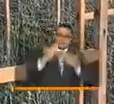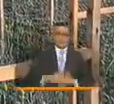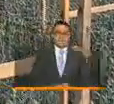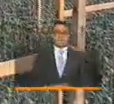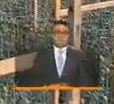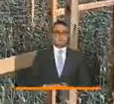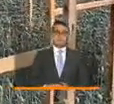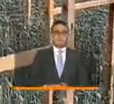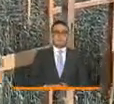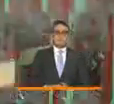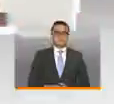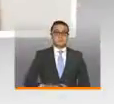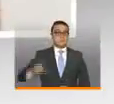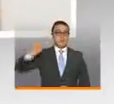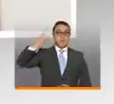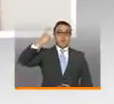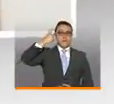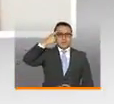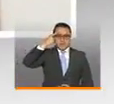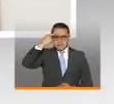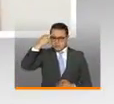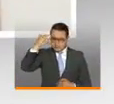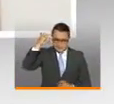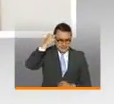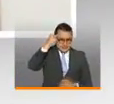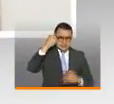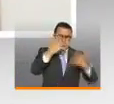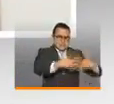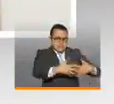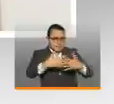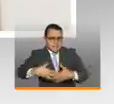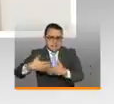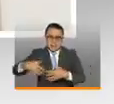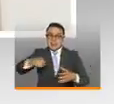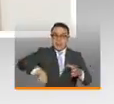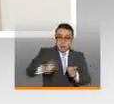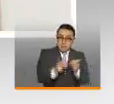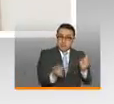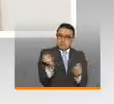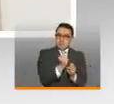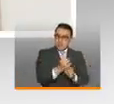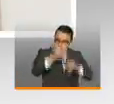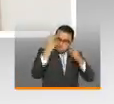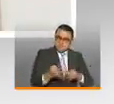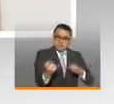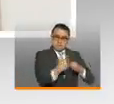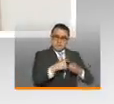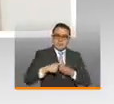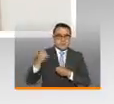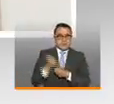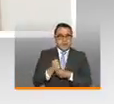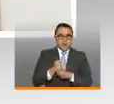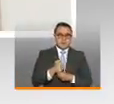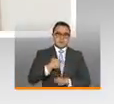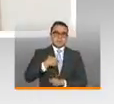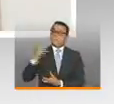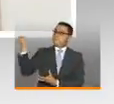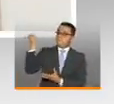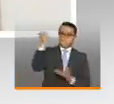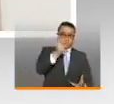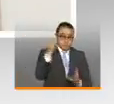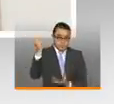El que el gobierno se haya preocupado por los empresarios colombianos que generamos empleo formal ha sido definitivo para que podamos seguir adelante